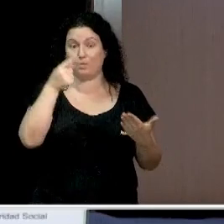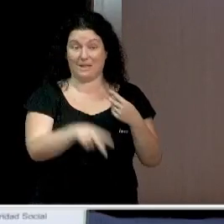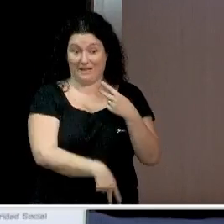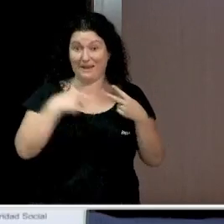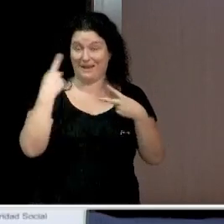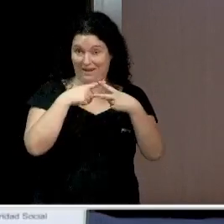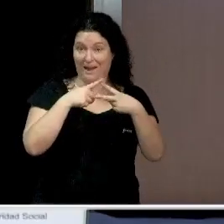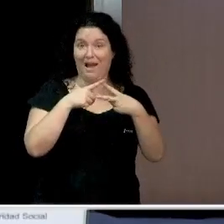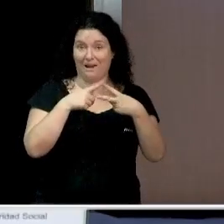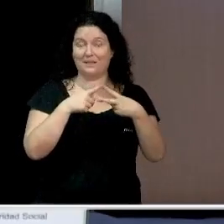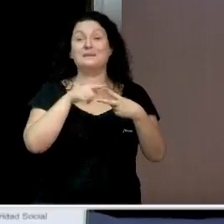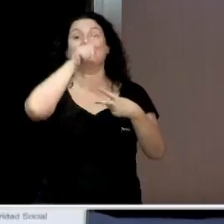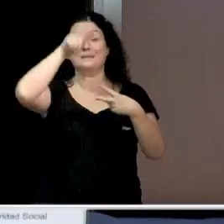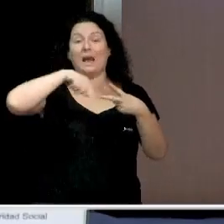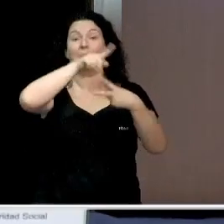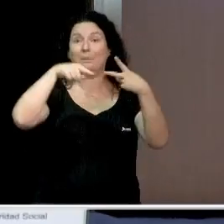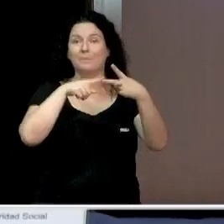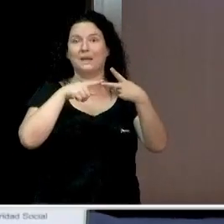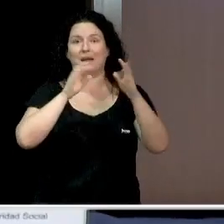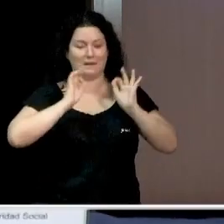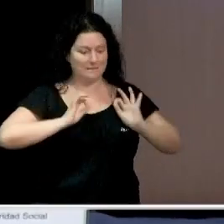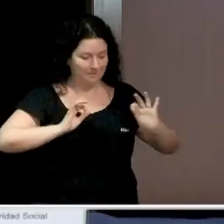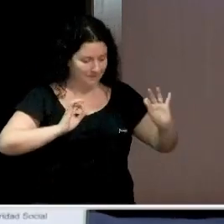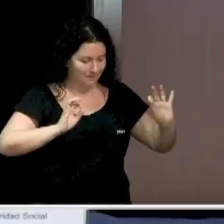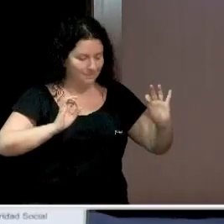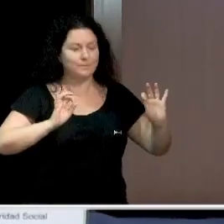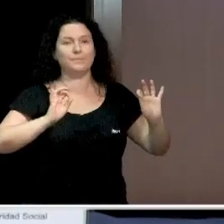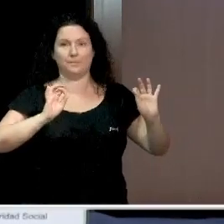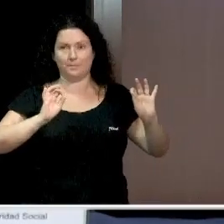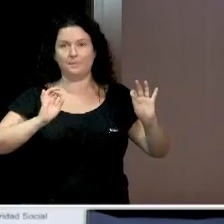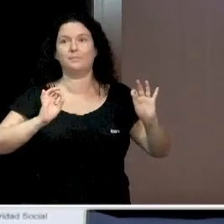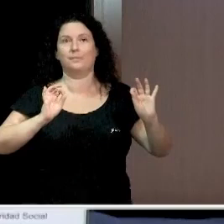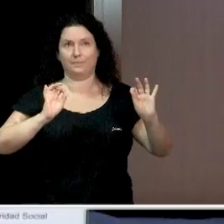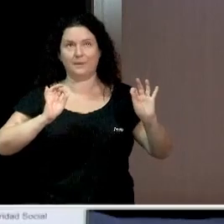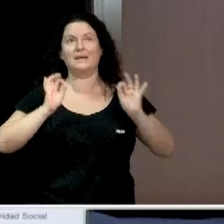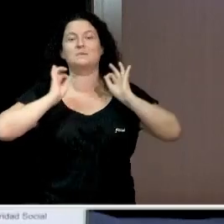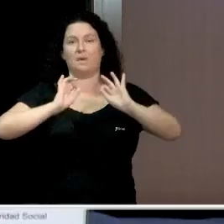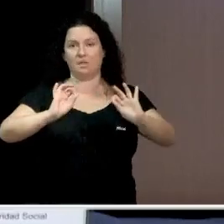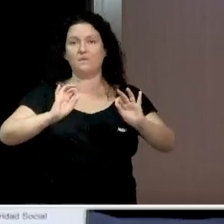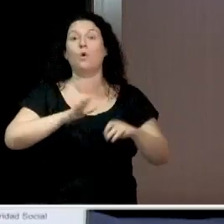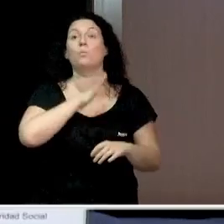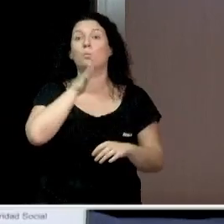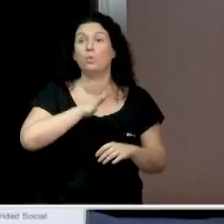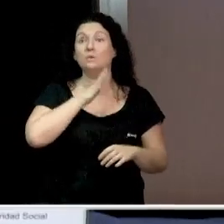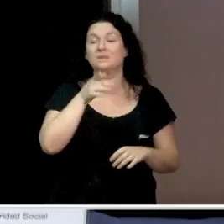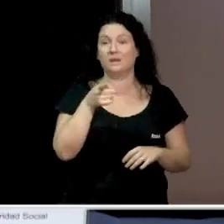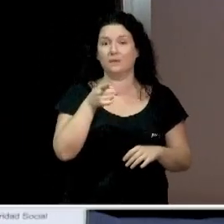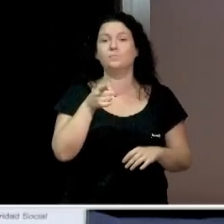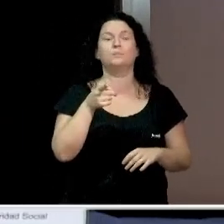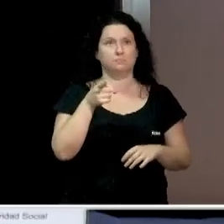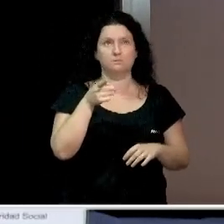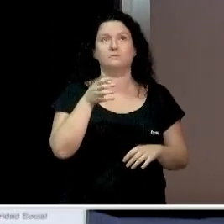general, están otros factores que son específicos. Específicos porque tienen una estrecha relación con